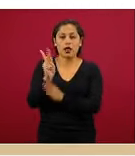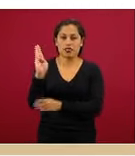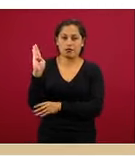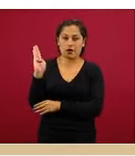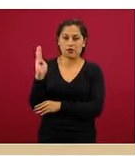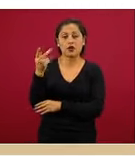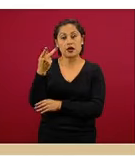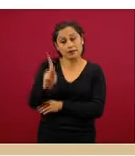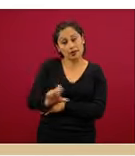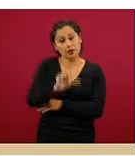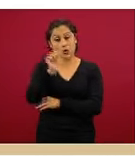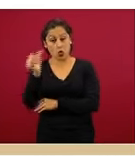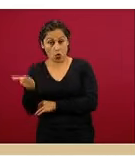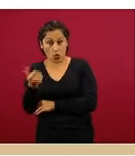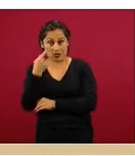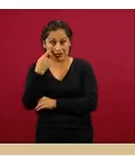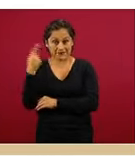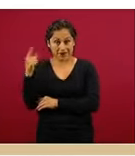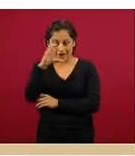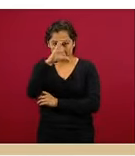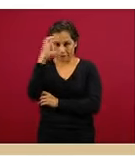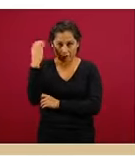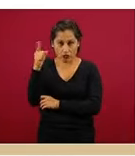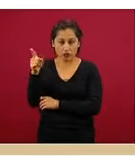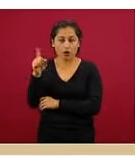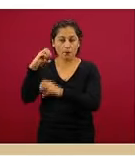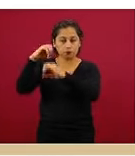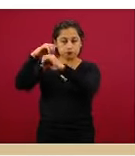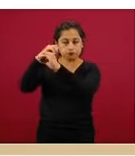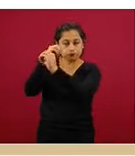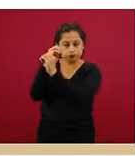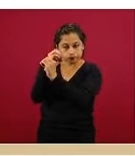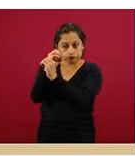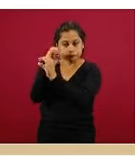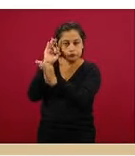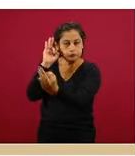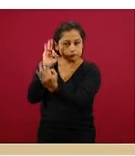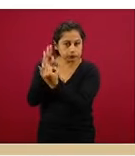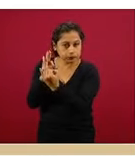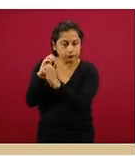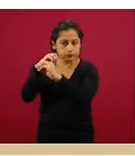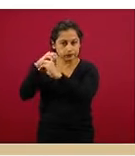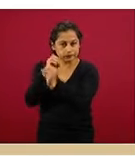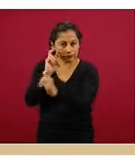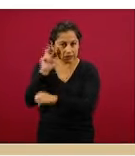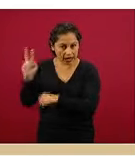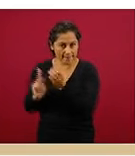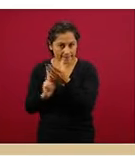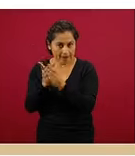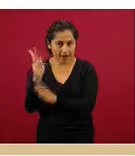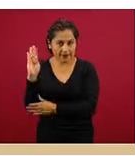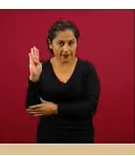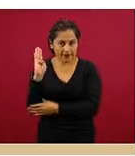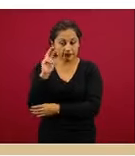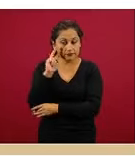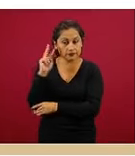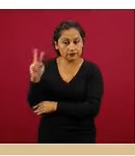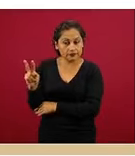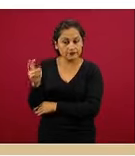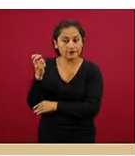imagen. Lo que vemos en esta foto es un acercamiento con un microscopio a una de estas plantas de cannabis y observamos